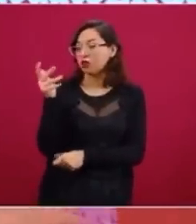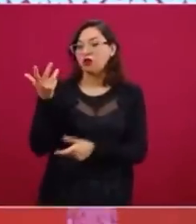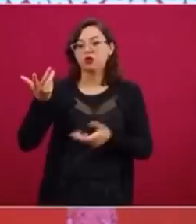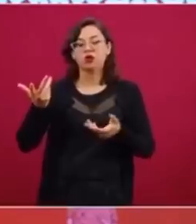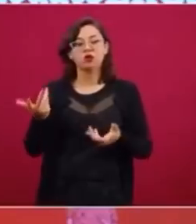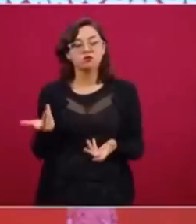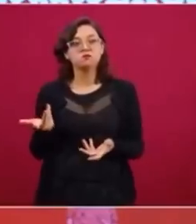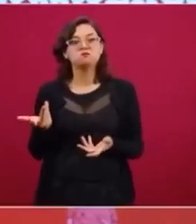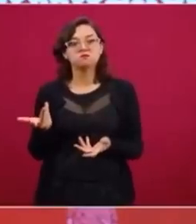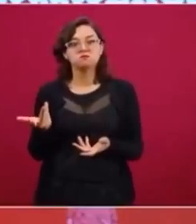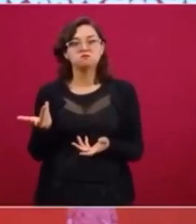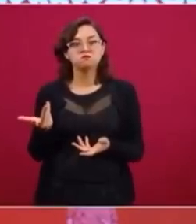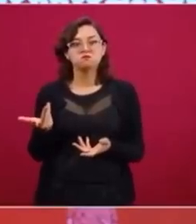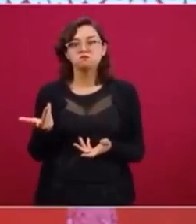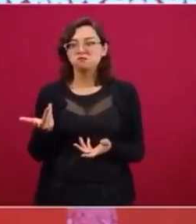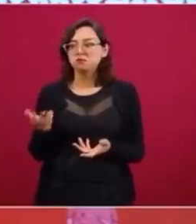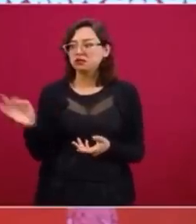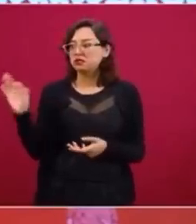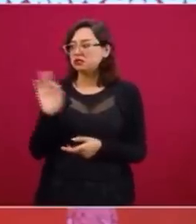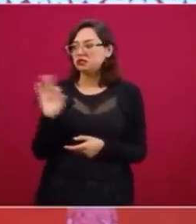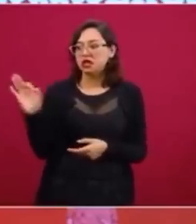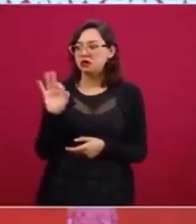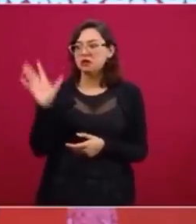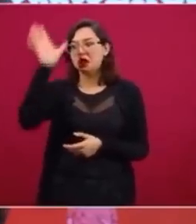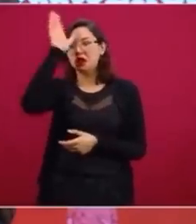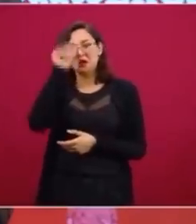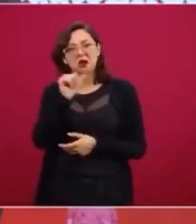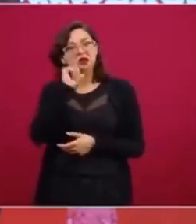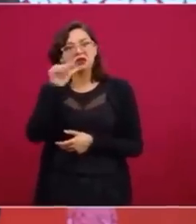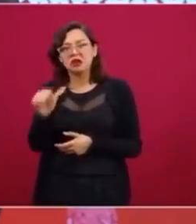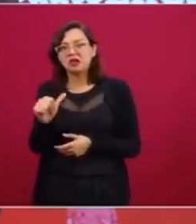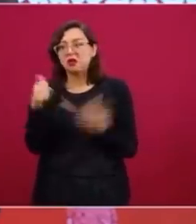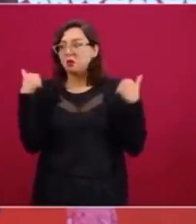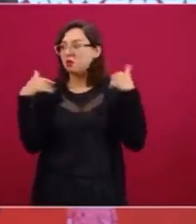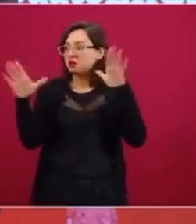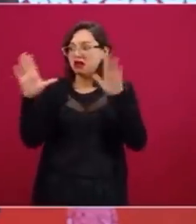¿cómo salimos adelante?